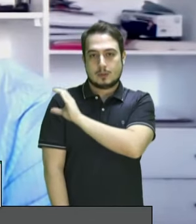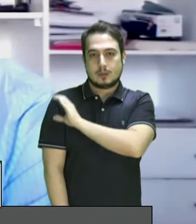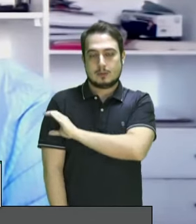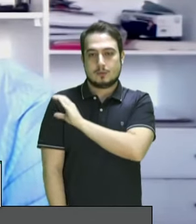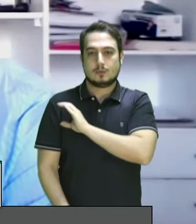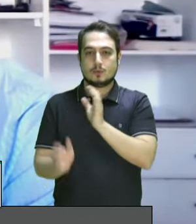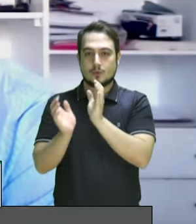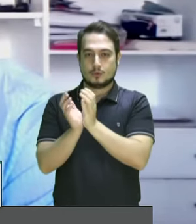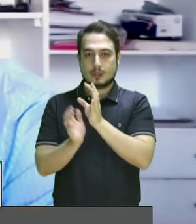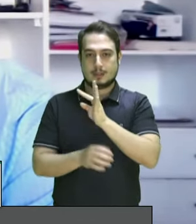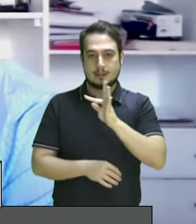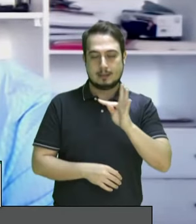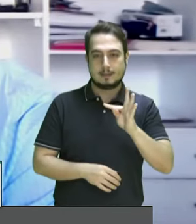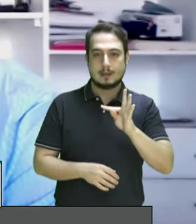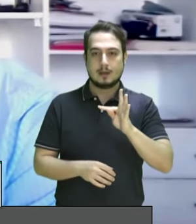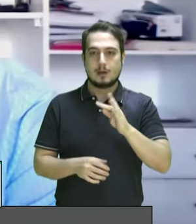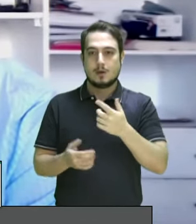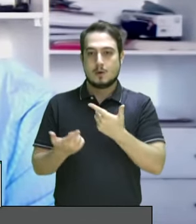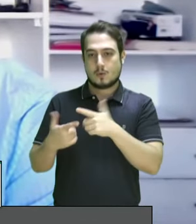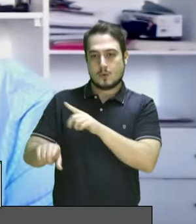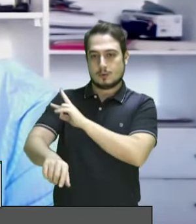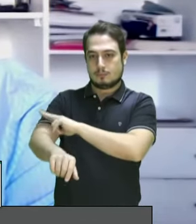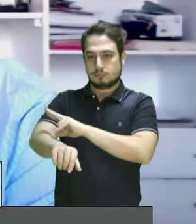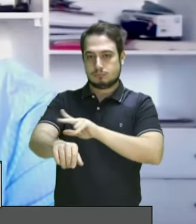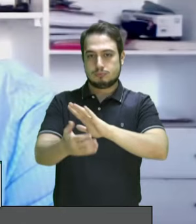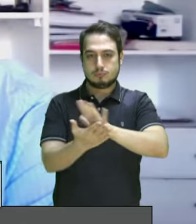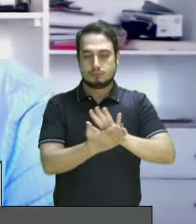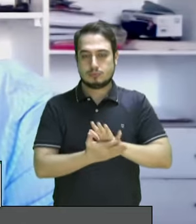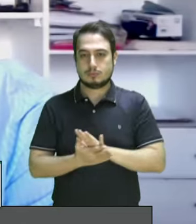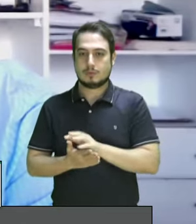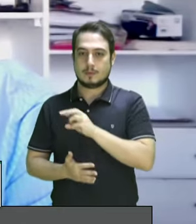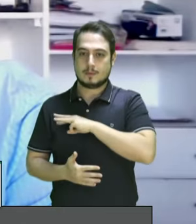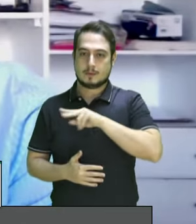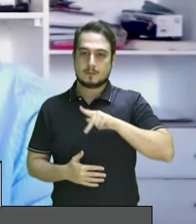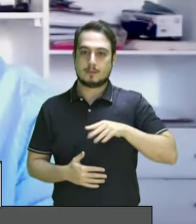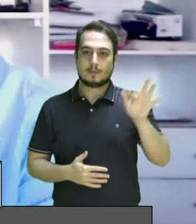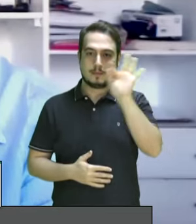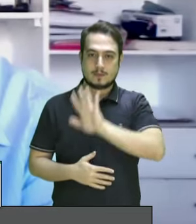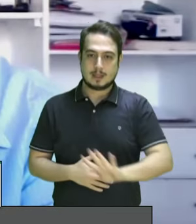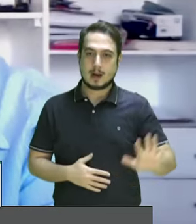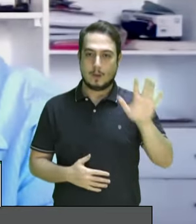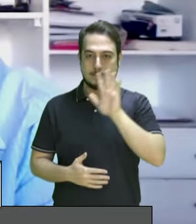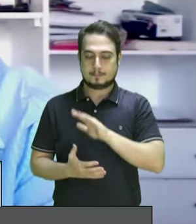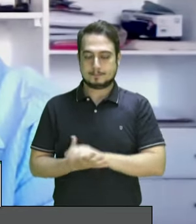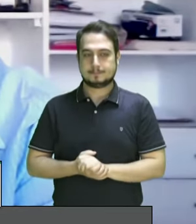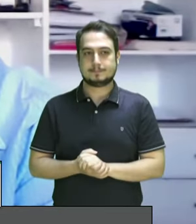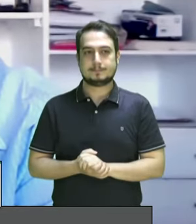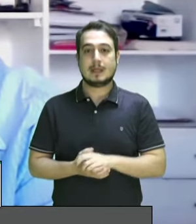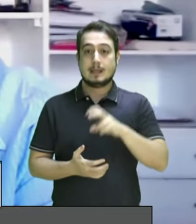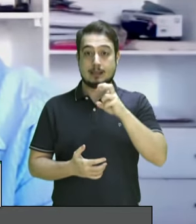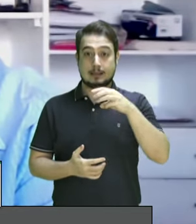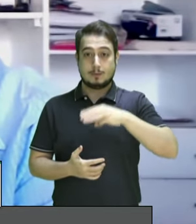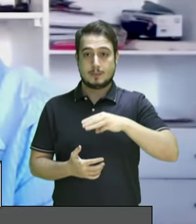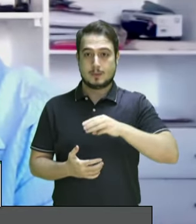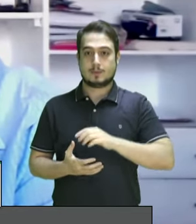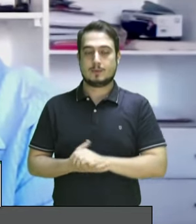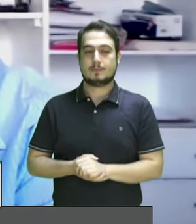racismo y promoción de igualdad racial del ministério público federal con su la palabra por cinco minutos